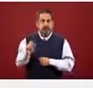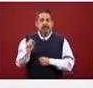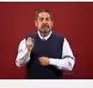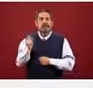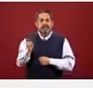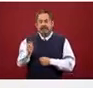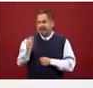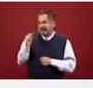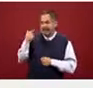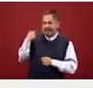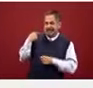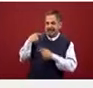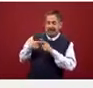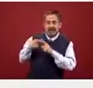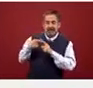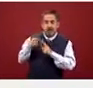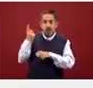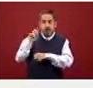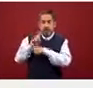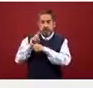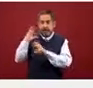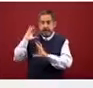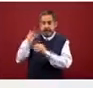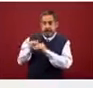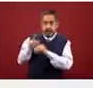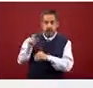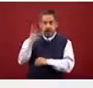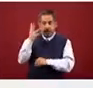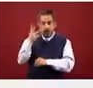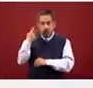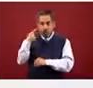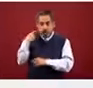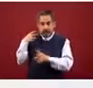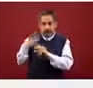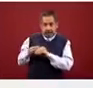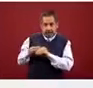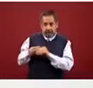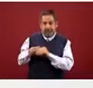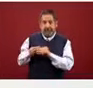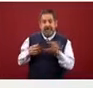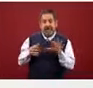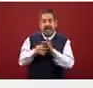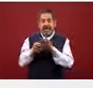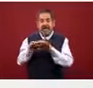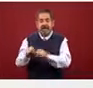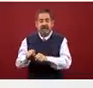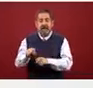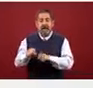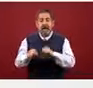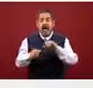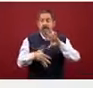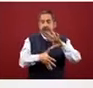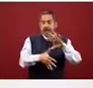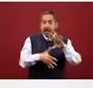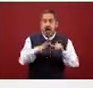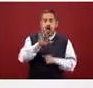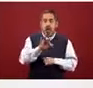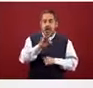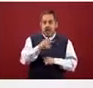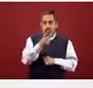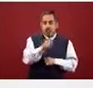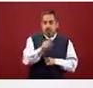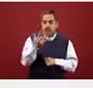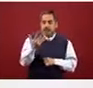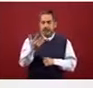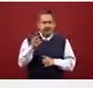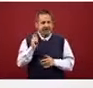últimas 24 horas y ya le está alcanzando la región de América con 42.5. ¿Esto qué